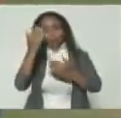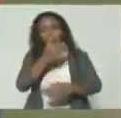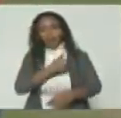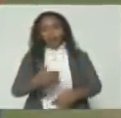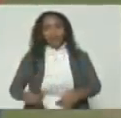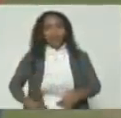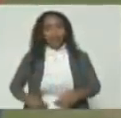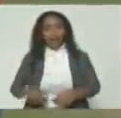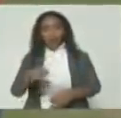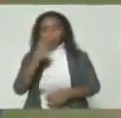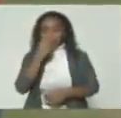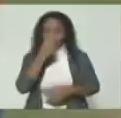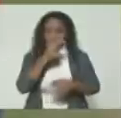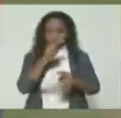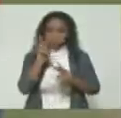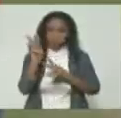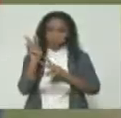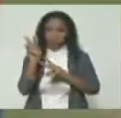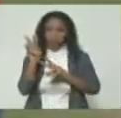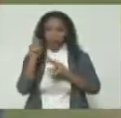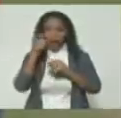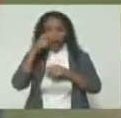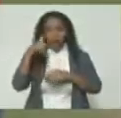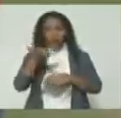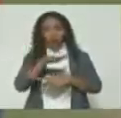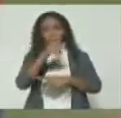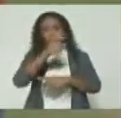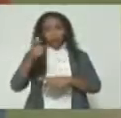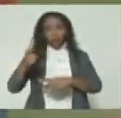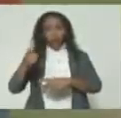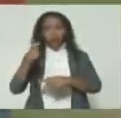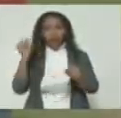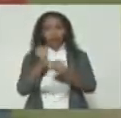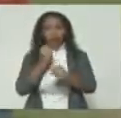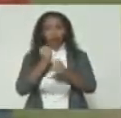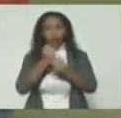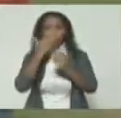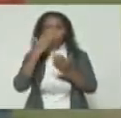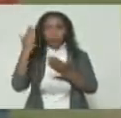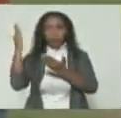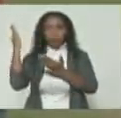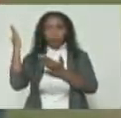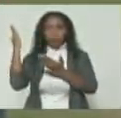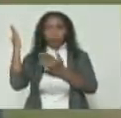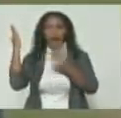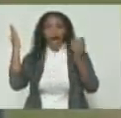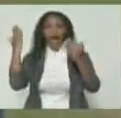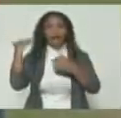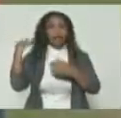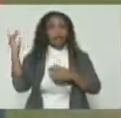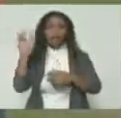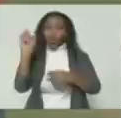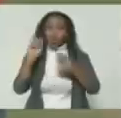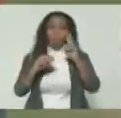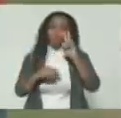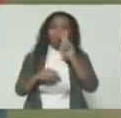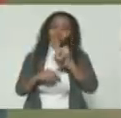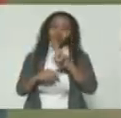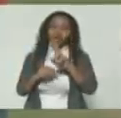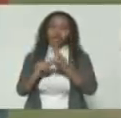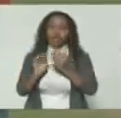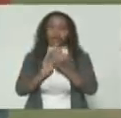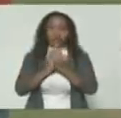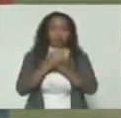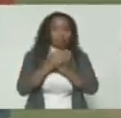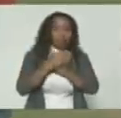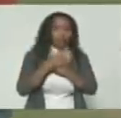haciendo visible nuestro pueblo campesino, nuestro pueblo productor, que precisamente fue invisibilizado durante mucho tiempo.